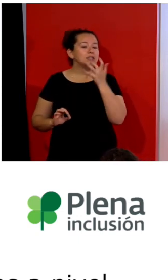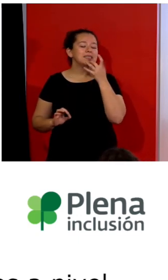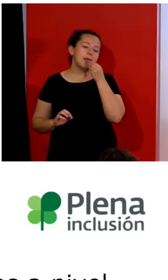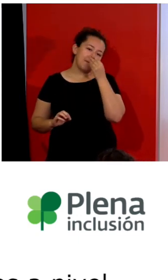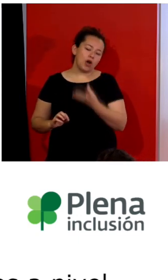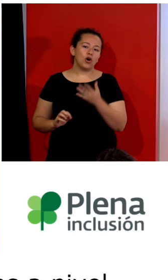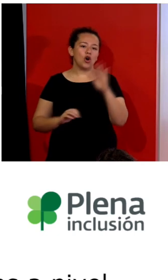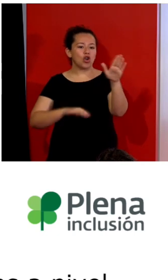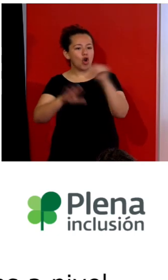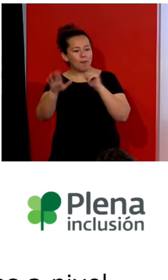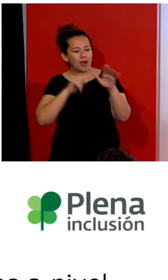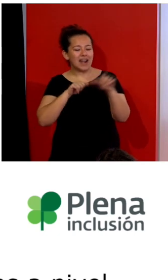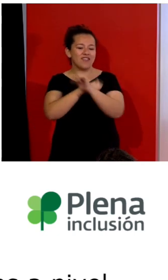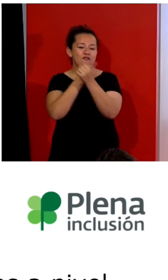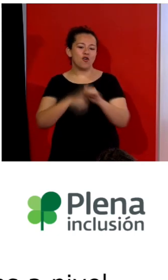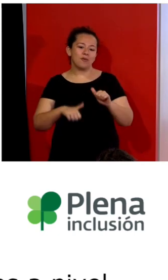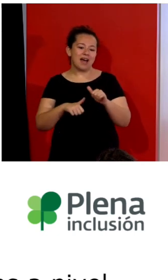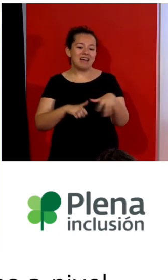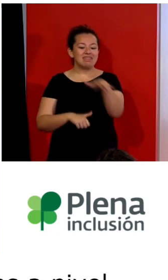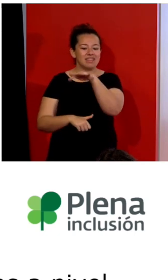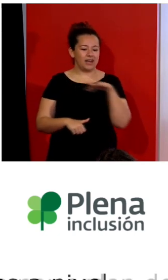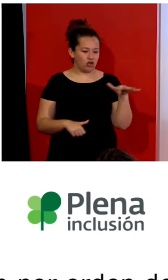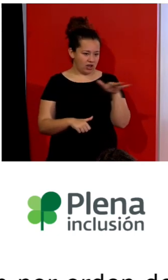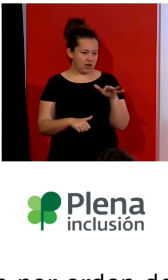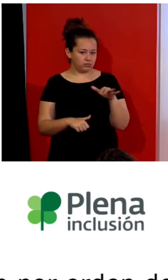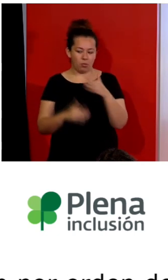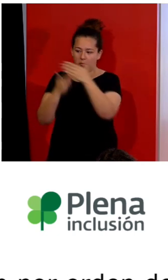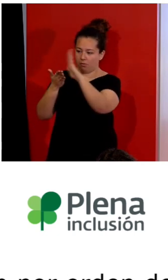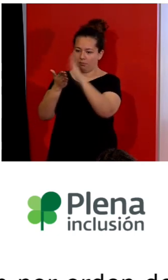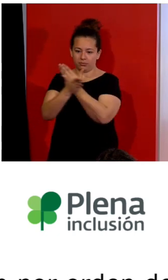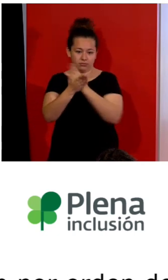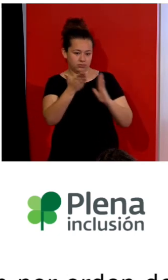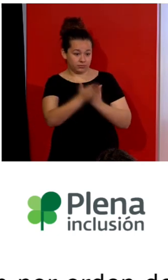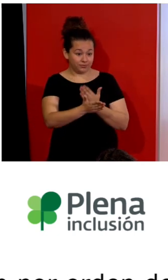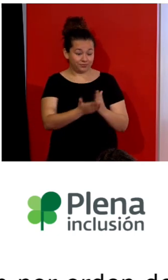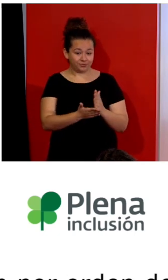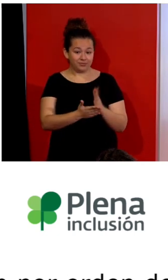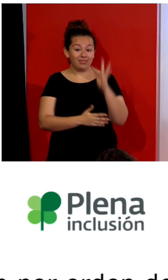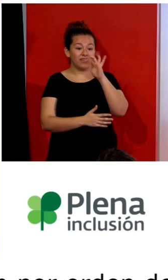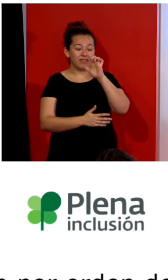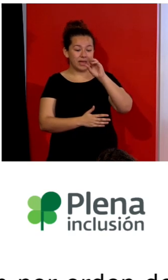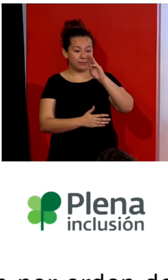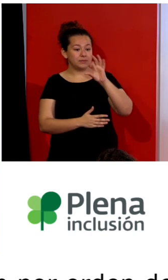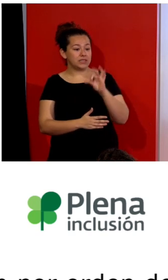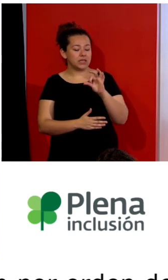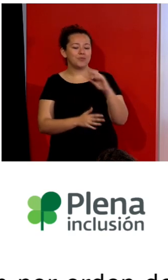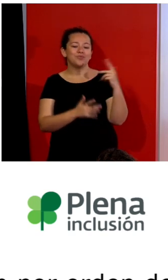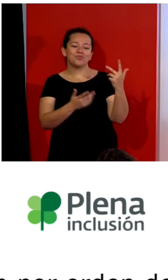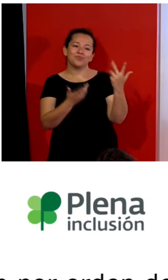mejor convocarlas de forma territorializada. FEAF nos aconsejó que era mucho